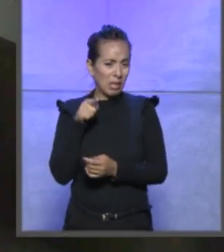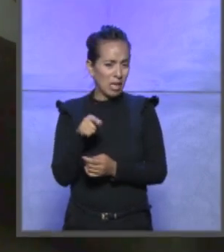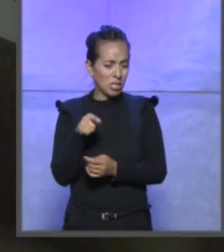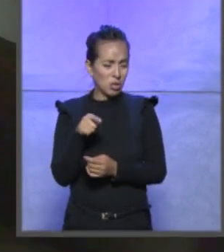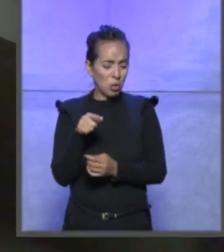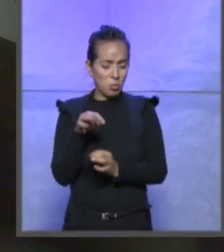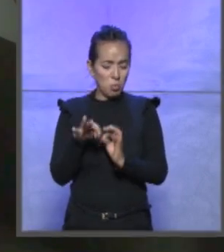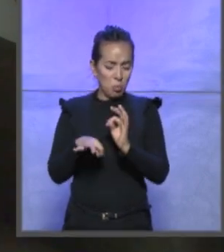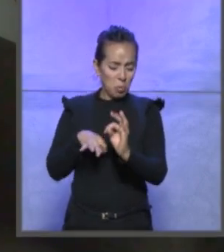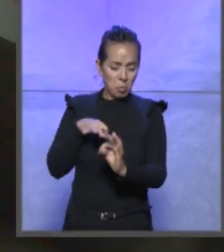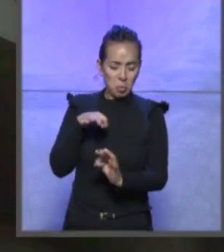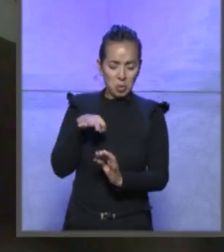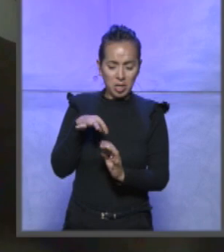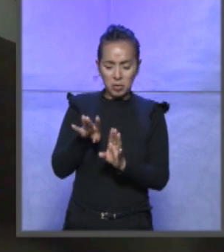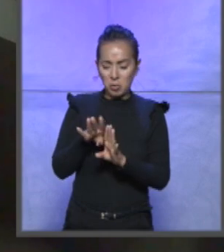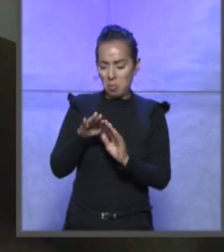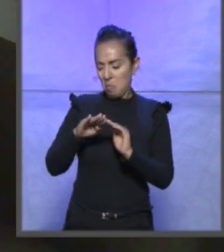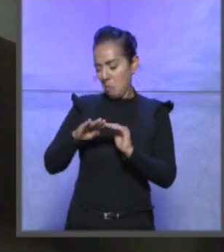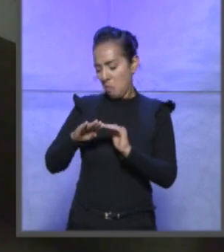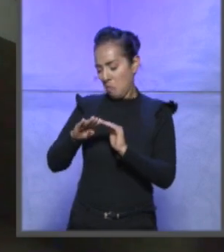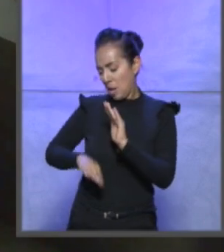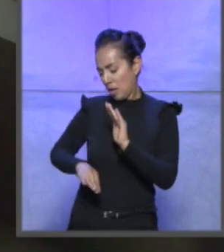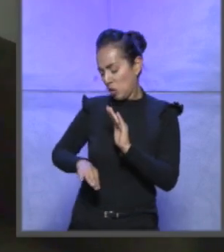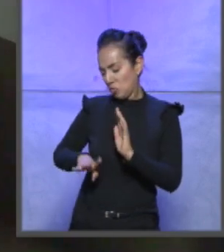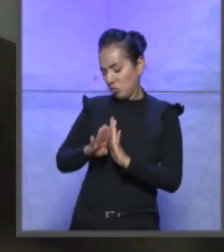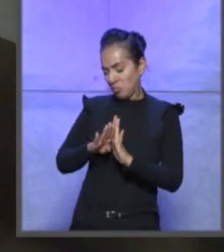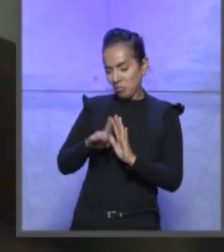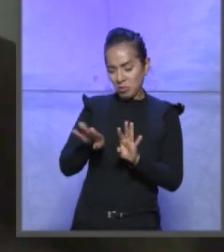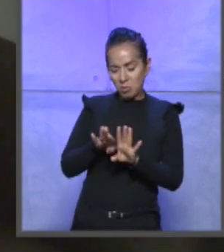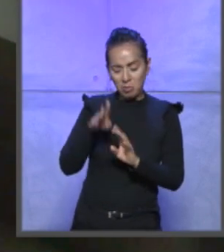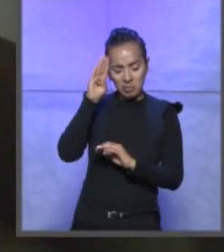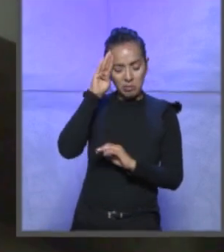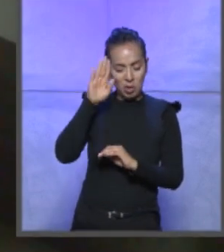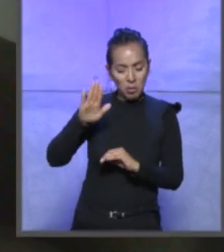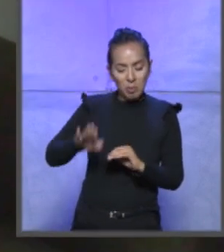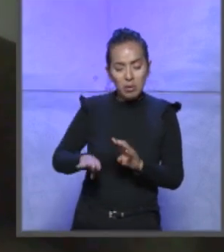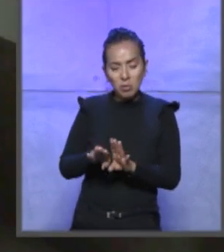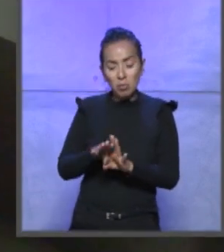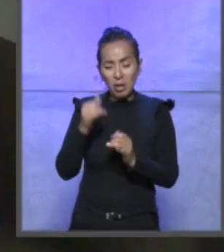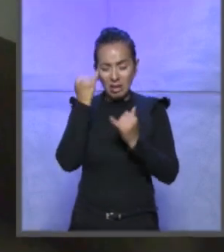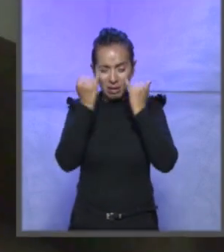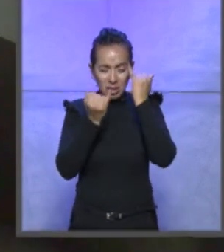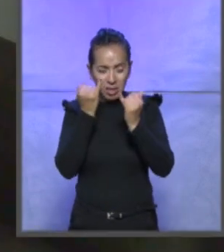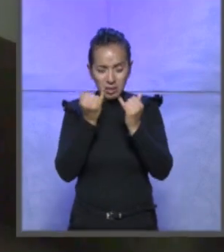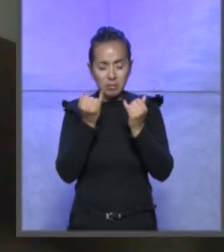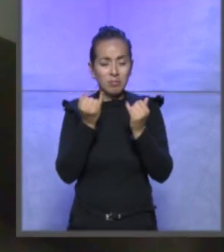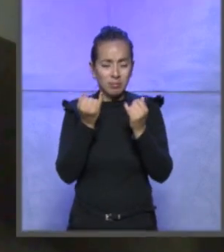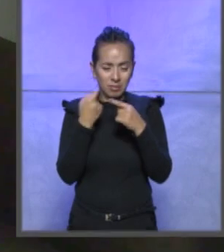un trato de inferioridad hacia algunas personas o a un grupo que tiene ideas diferentes a los